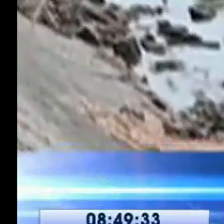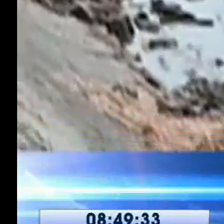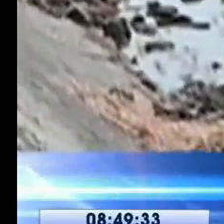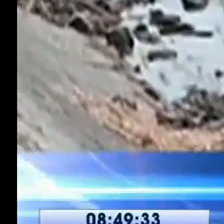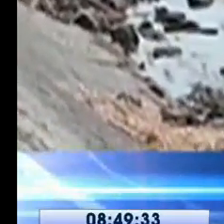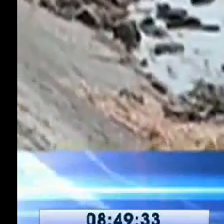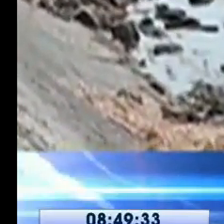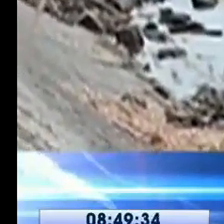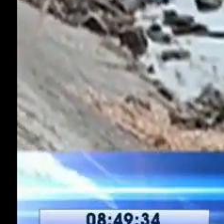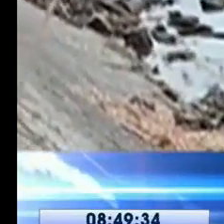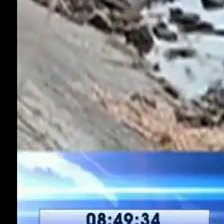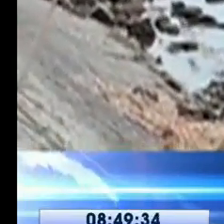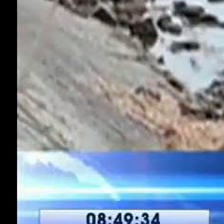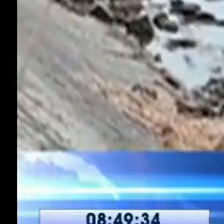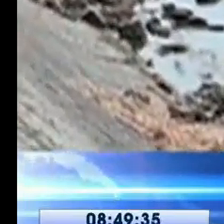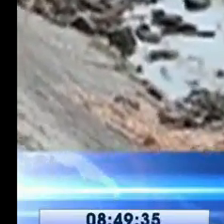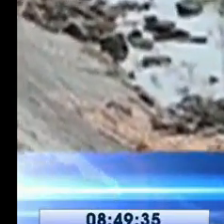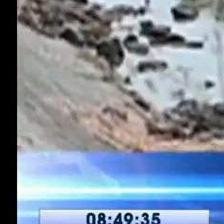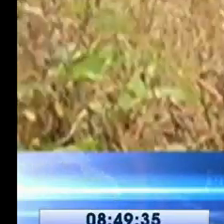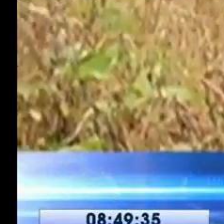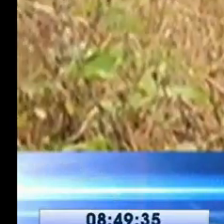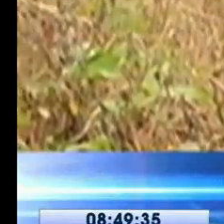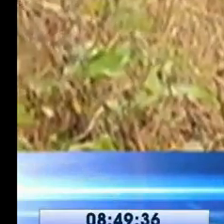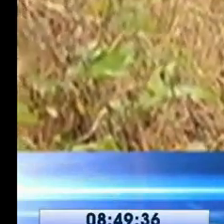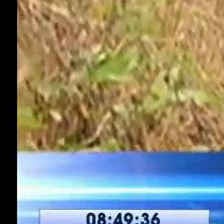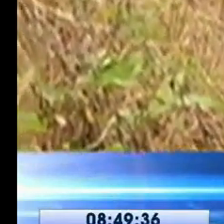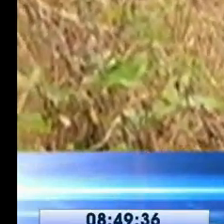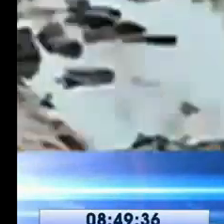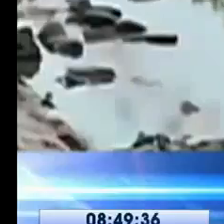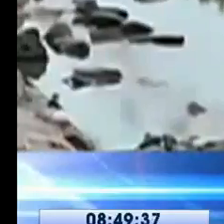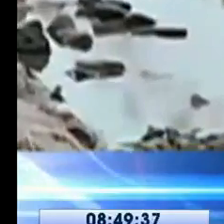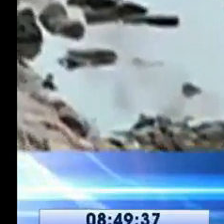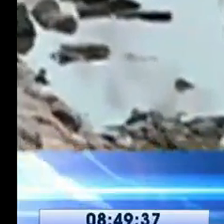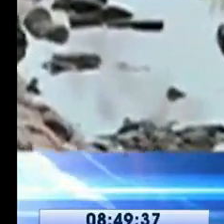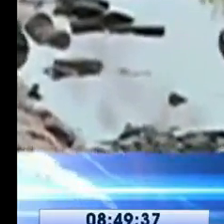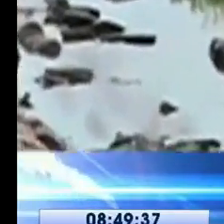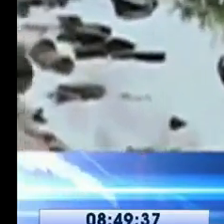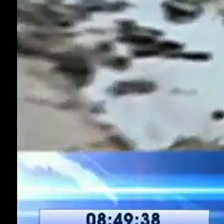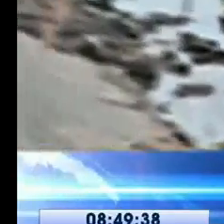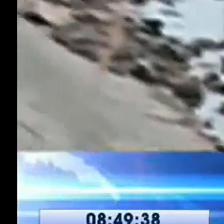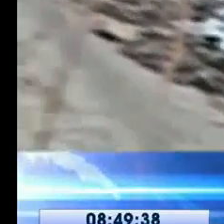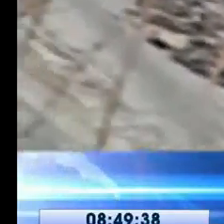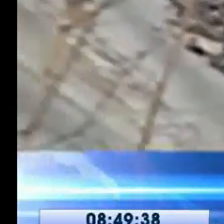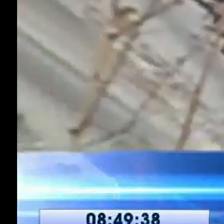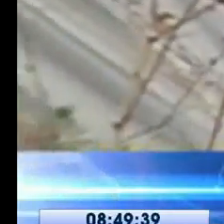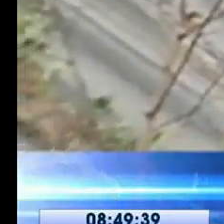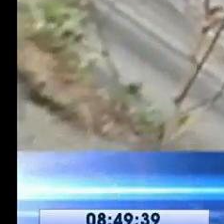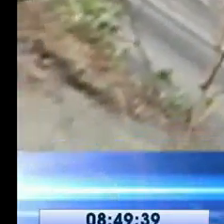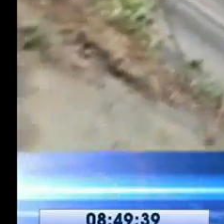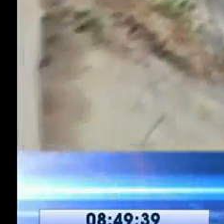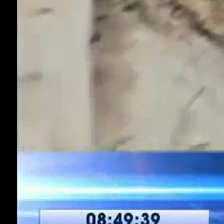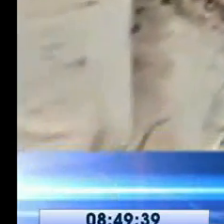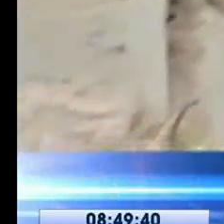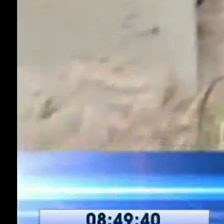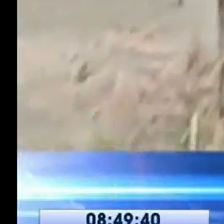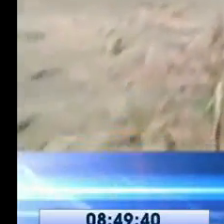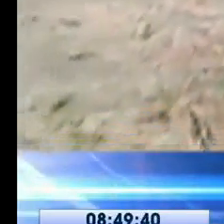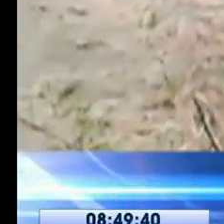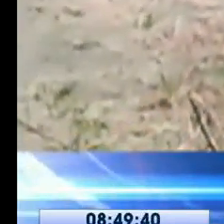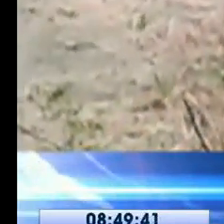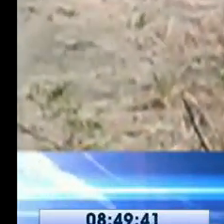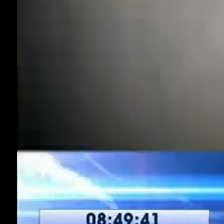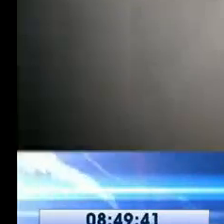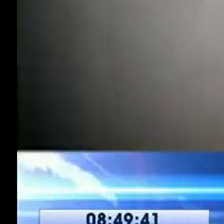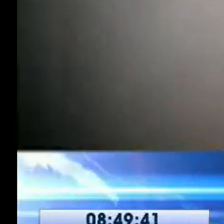Asesinado hace más de 4 meses y abandonado en un canal de agua, clama por justicia. La mujer solo tiene dolorosos